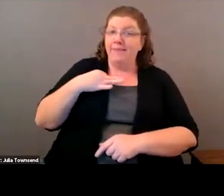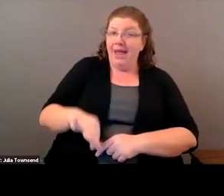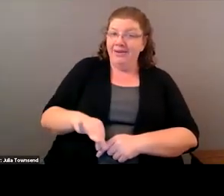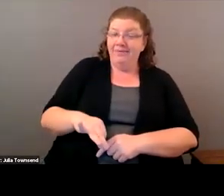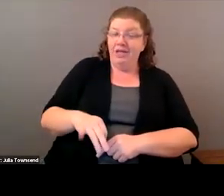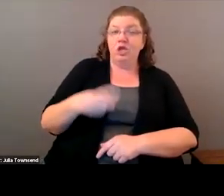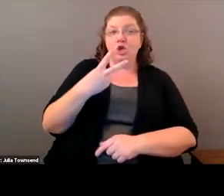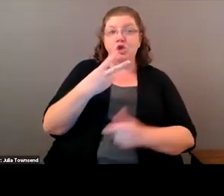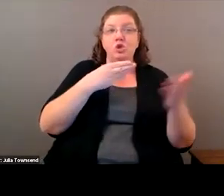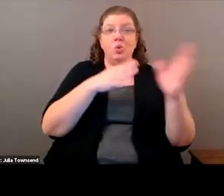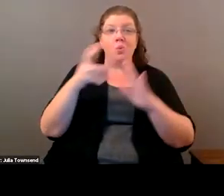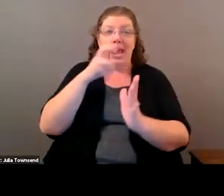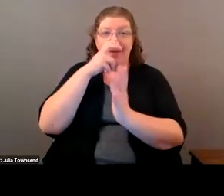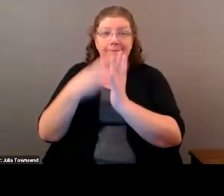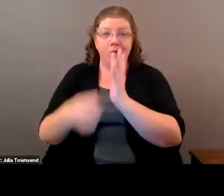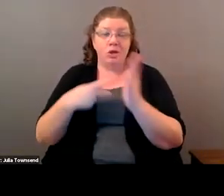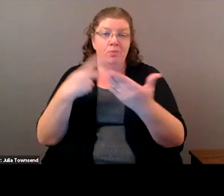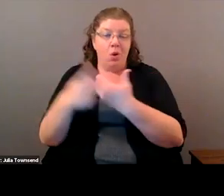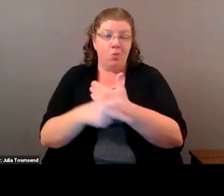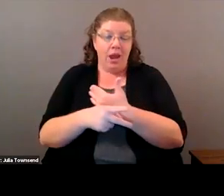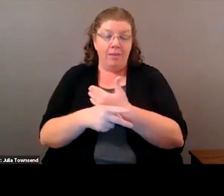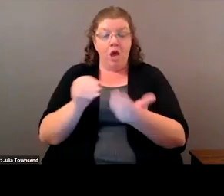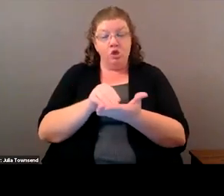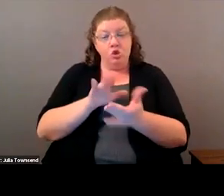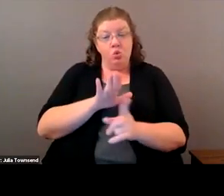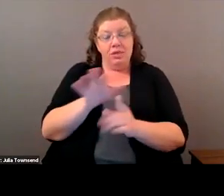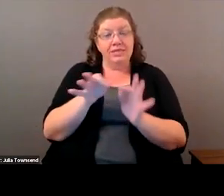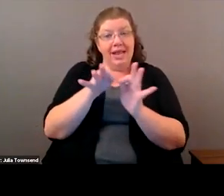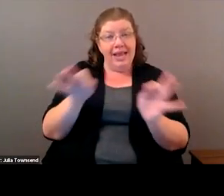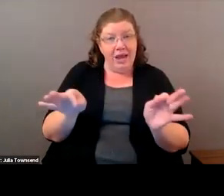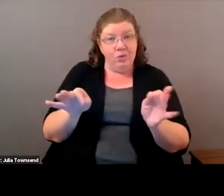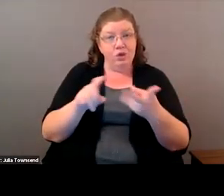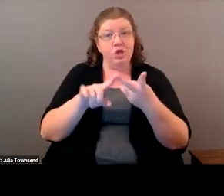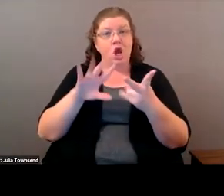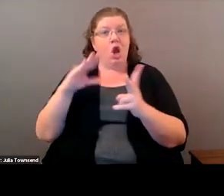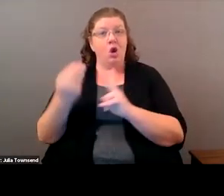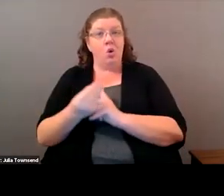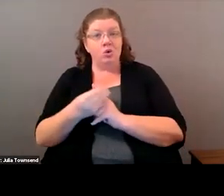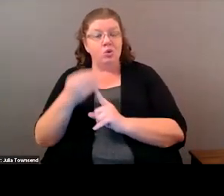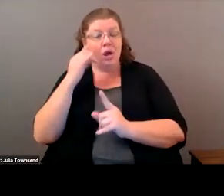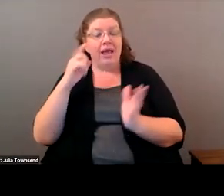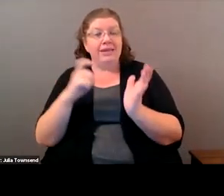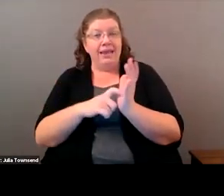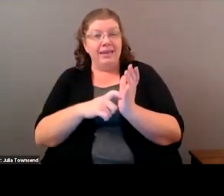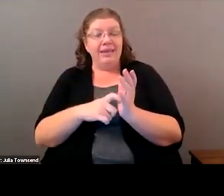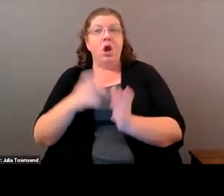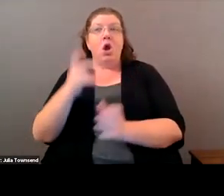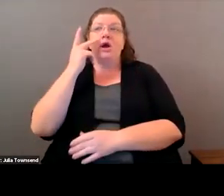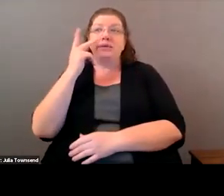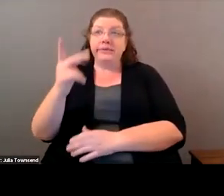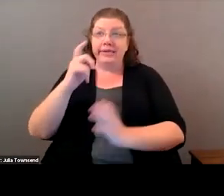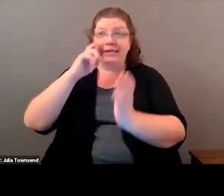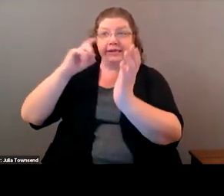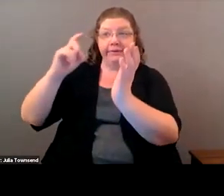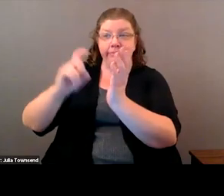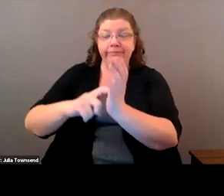beneficio del doble de la doble inmersión lingüística cuando el idioma y la identidad cultural del estudiante se ve